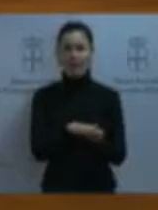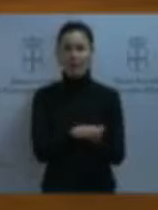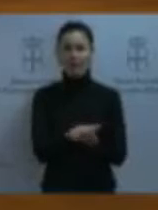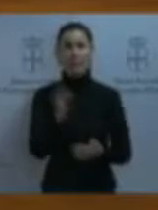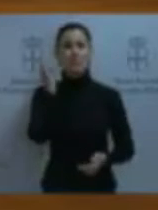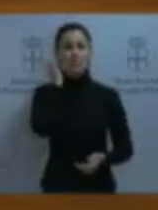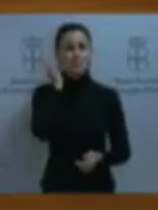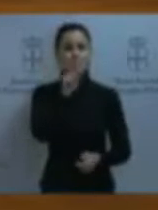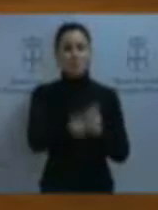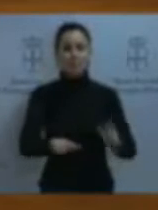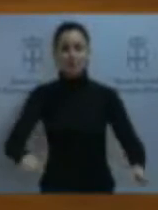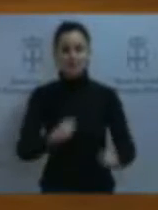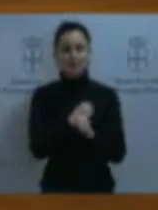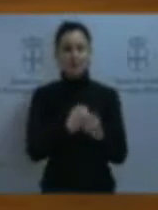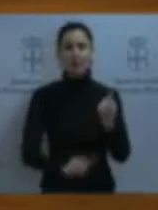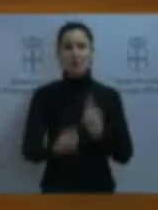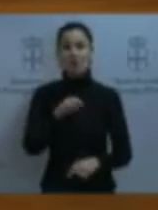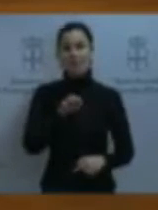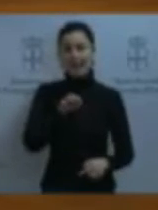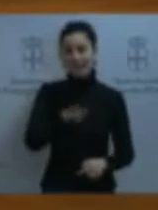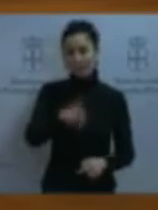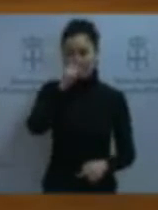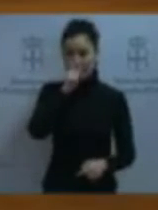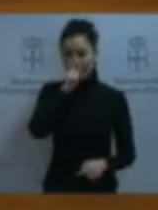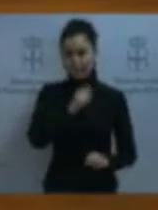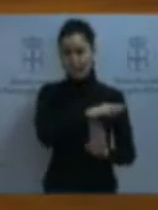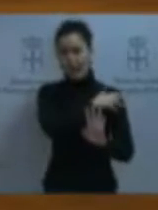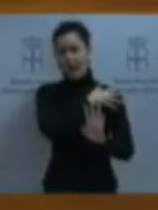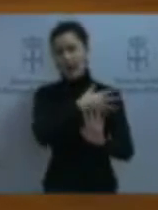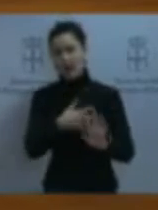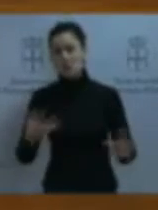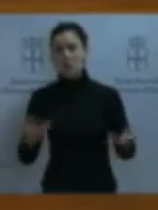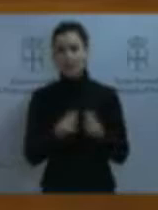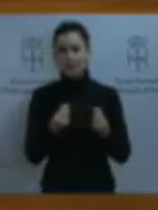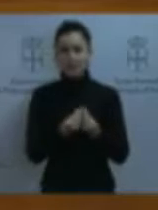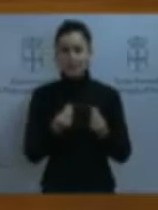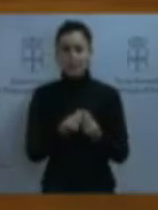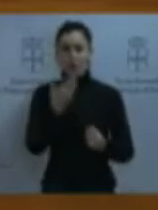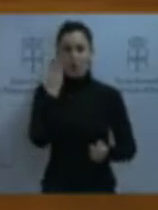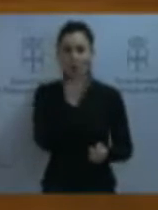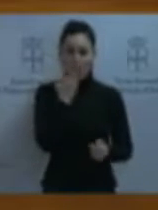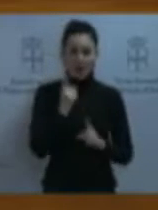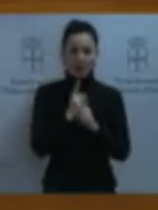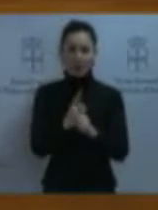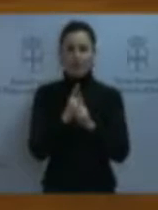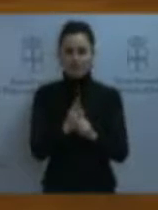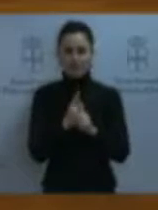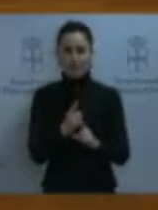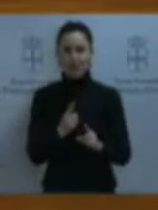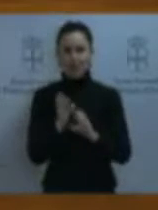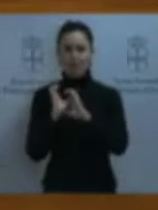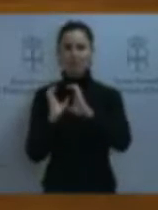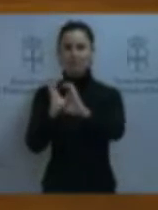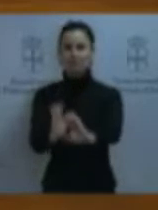14 años acompañando a los escolares asturianos de camino al colegio, al